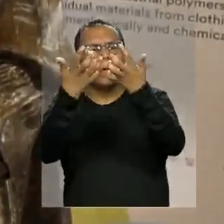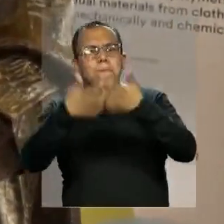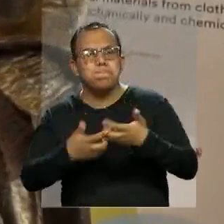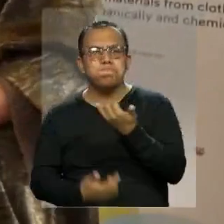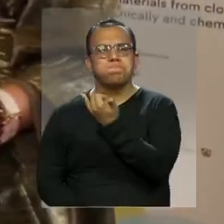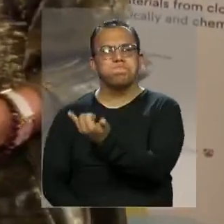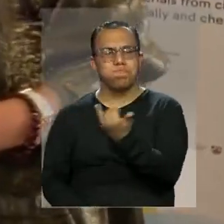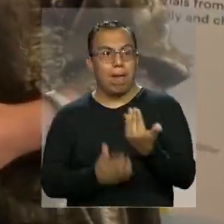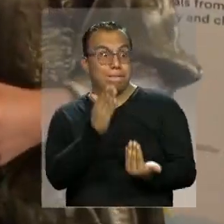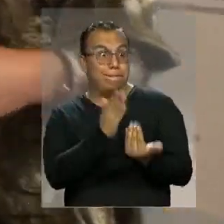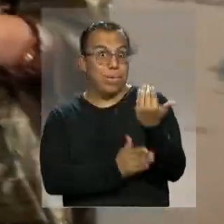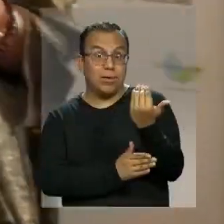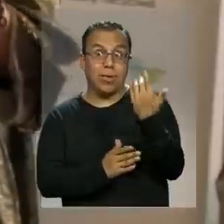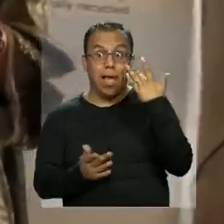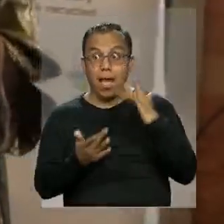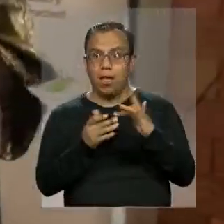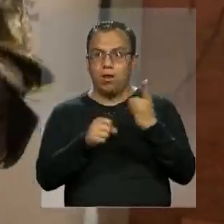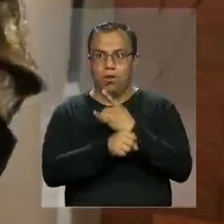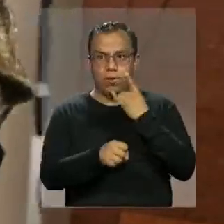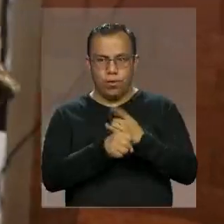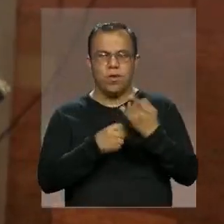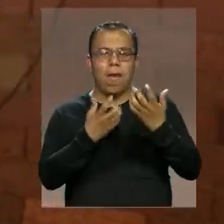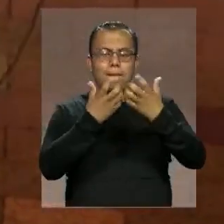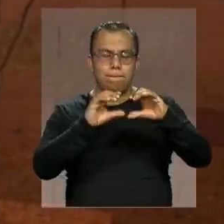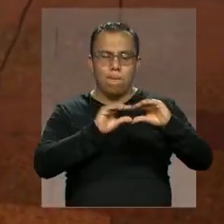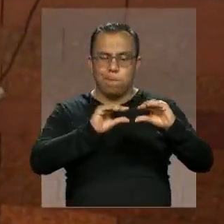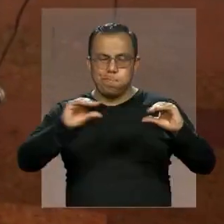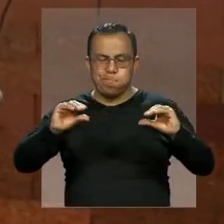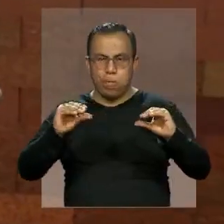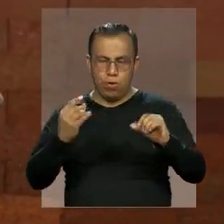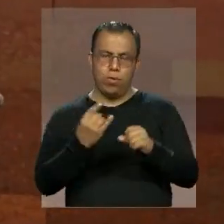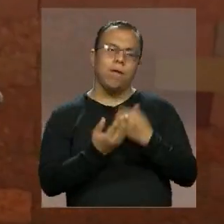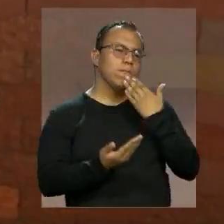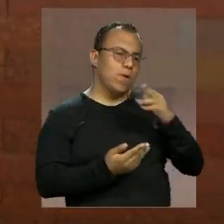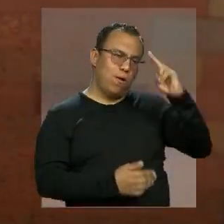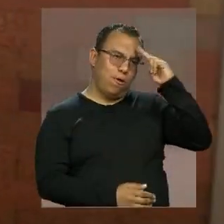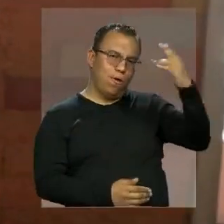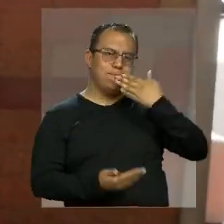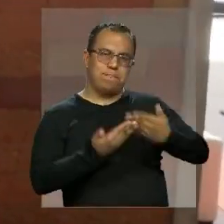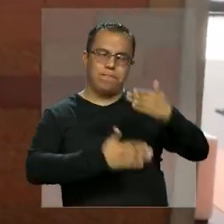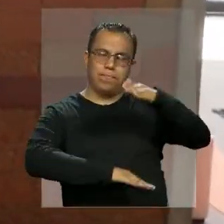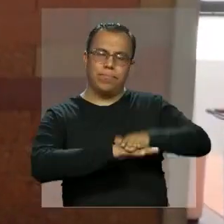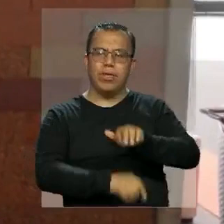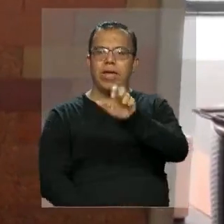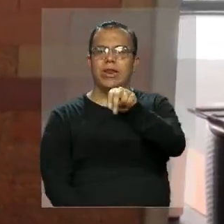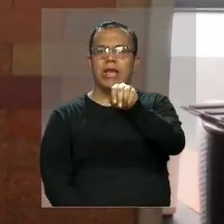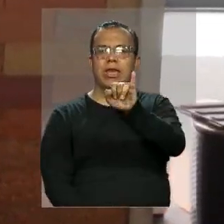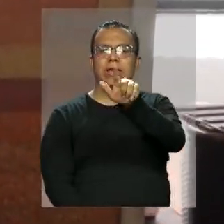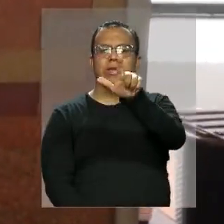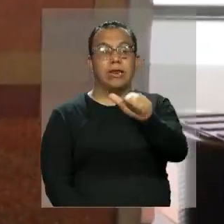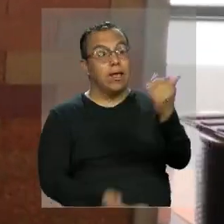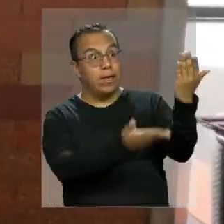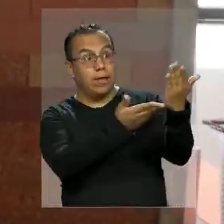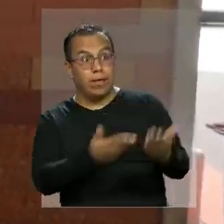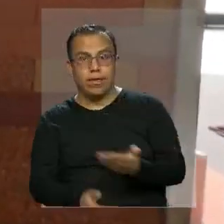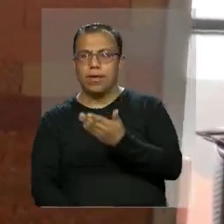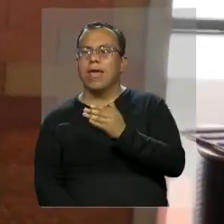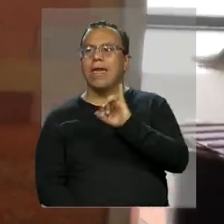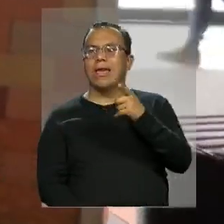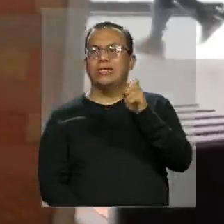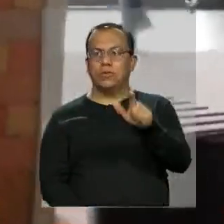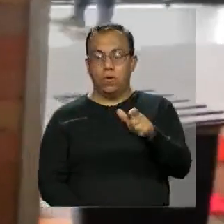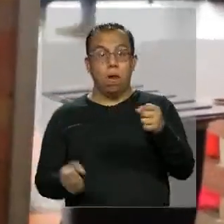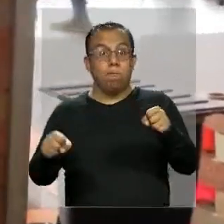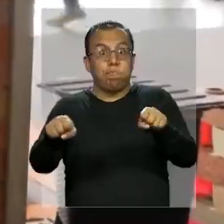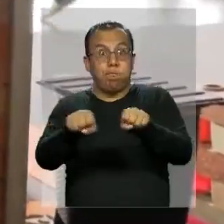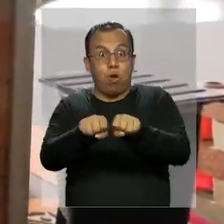ustedes a partir de las suelas de botas industriales? Hola, buenas tardes. Mi nombre es Neila Ávila. Bienvenidos a GESCOL. Estas son